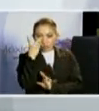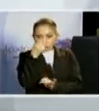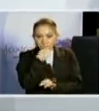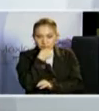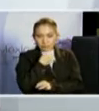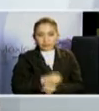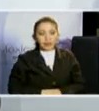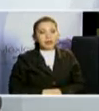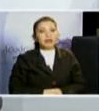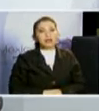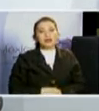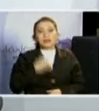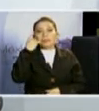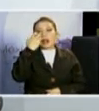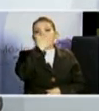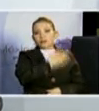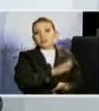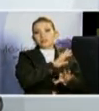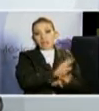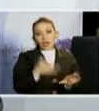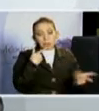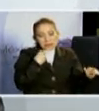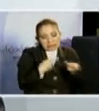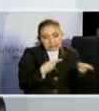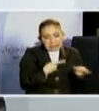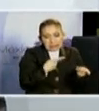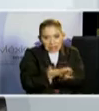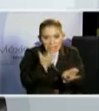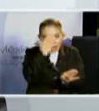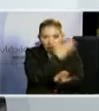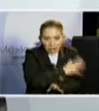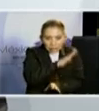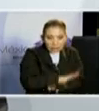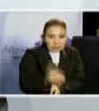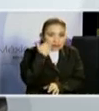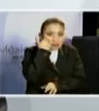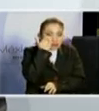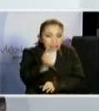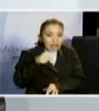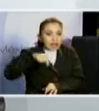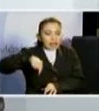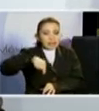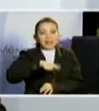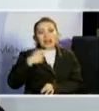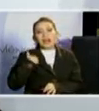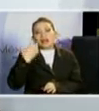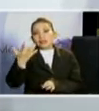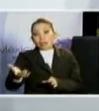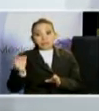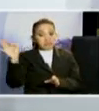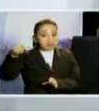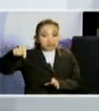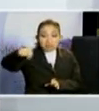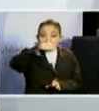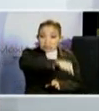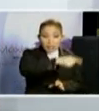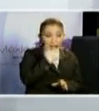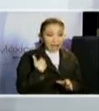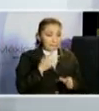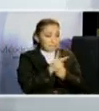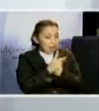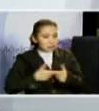minutos. Para ello, y aún con las medidas ambiciosas emprendidas en el ámbito doméstico, a menos de que los principales emisores de gases